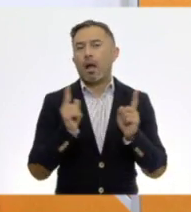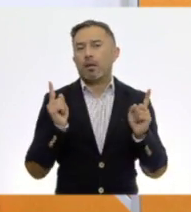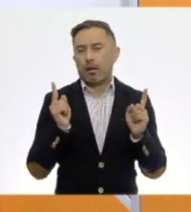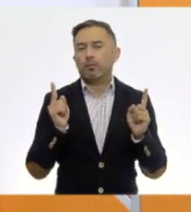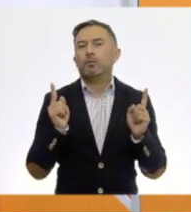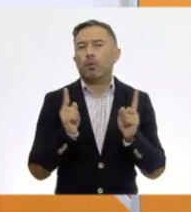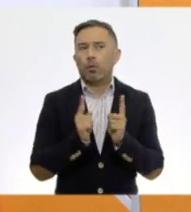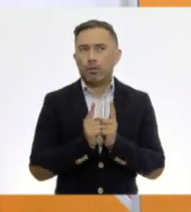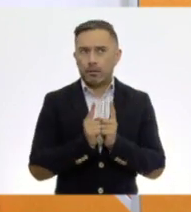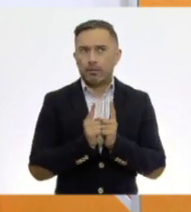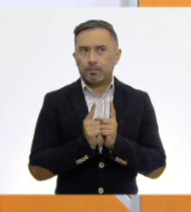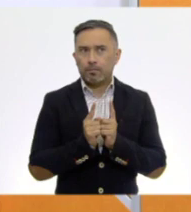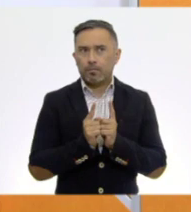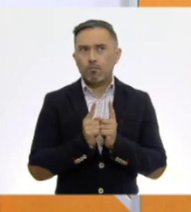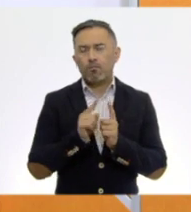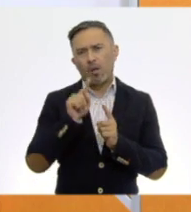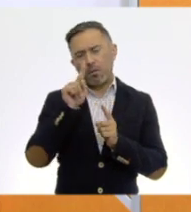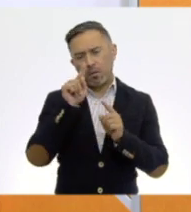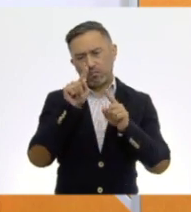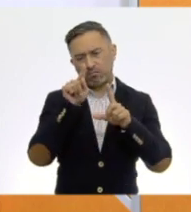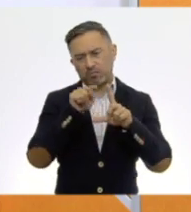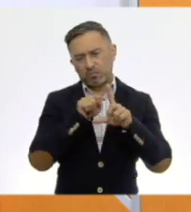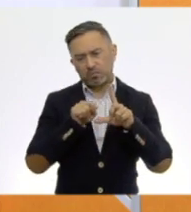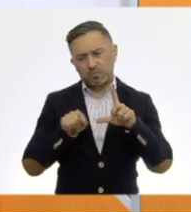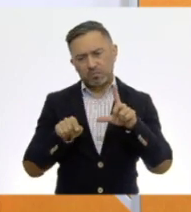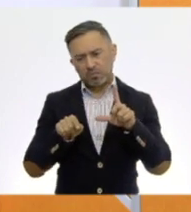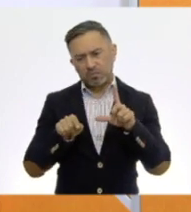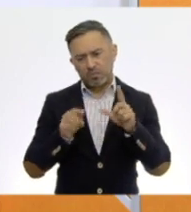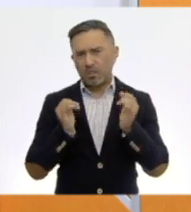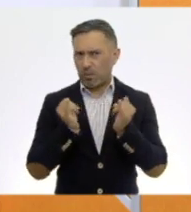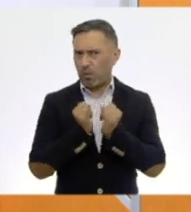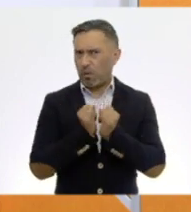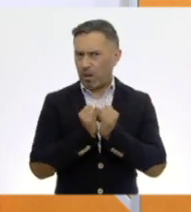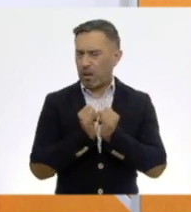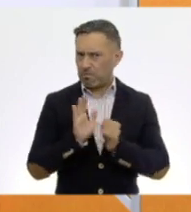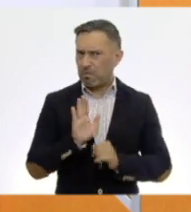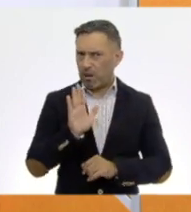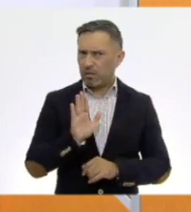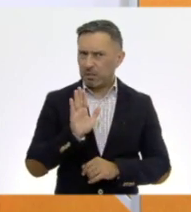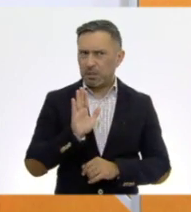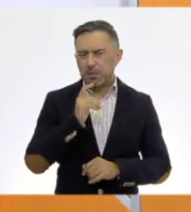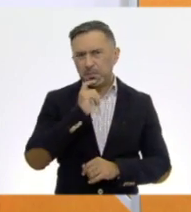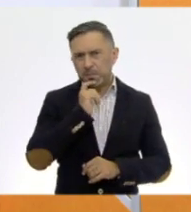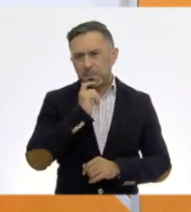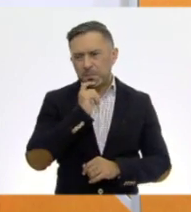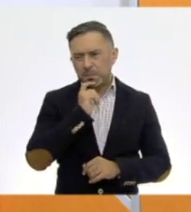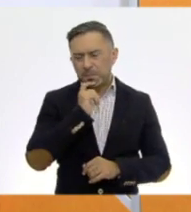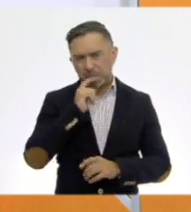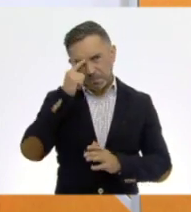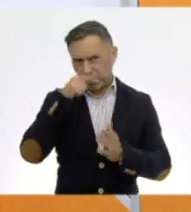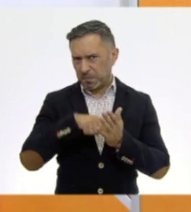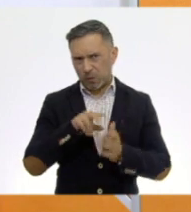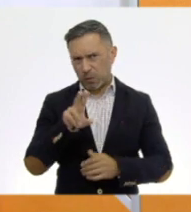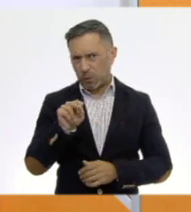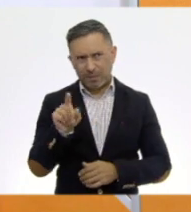corta. Ah, pero entre esta y esta creo que es igual, ¿verdad? Por lo tanto, entonces, no es. Porque dice que